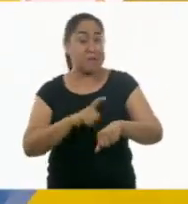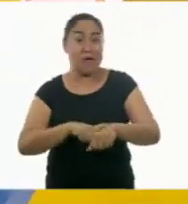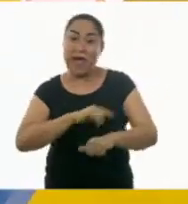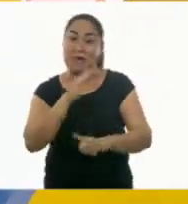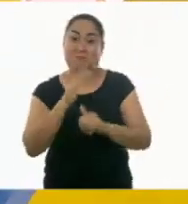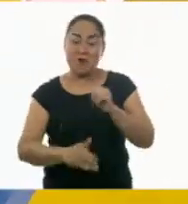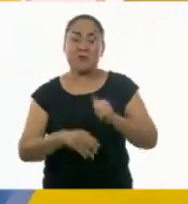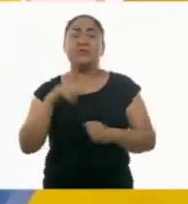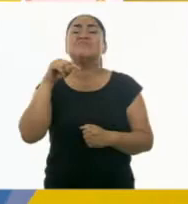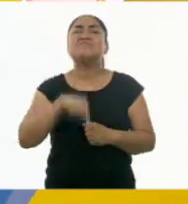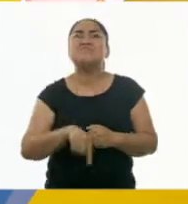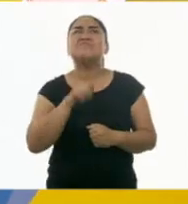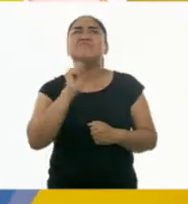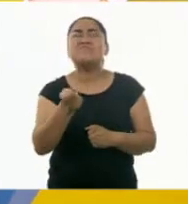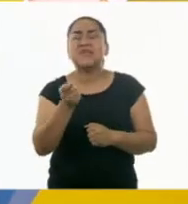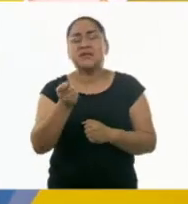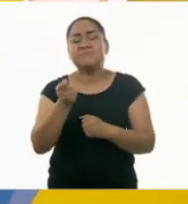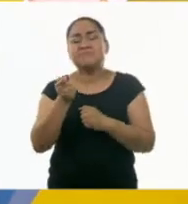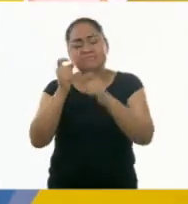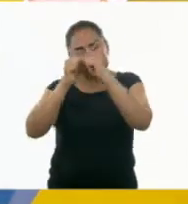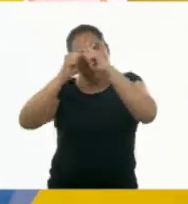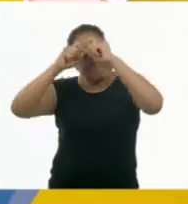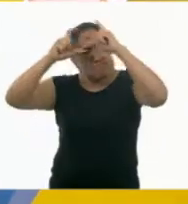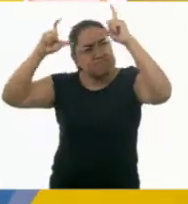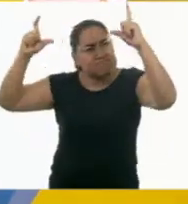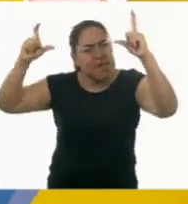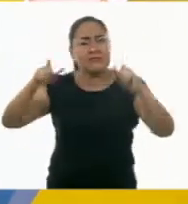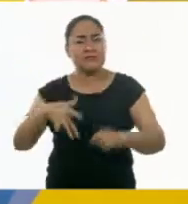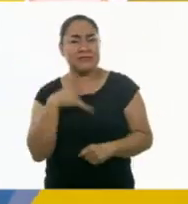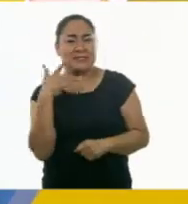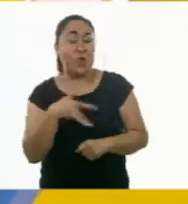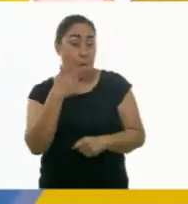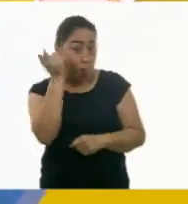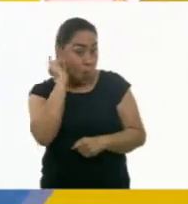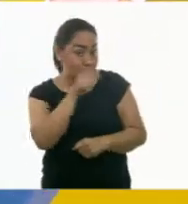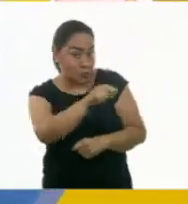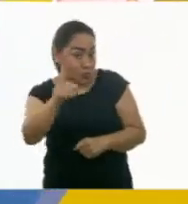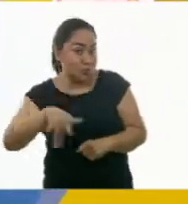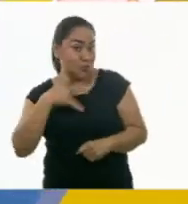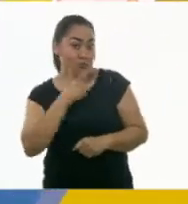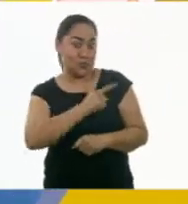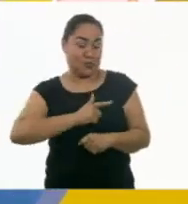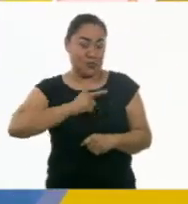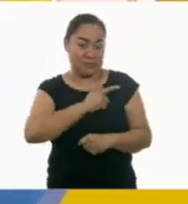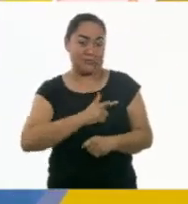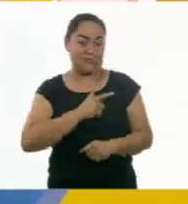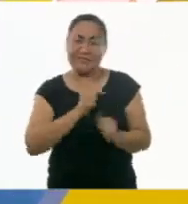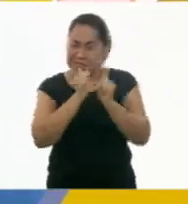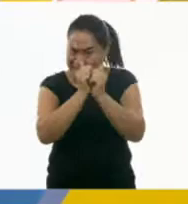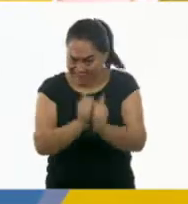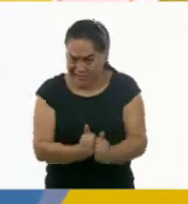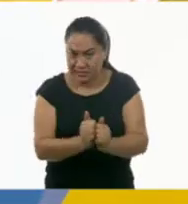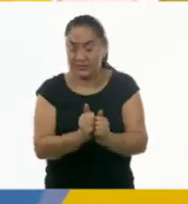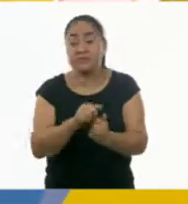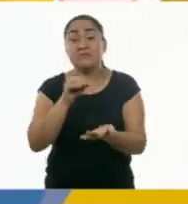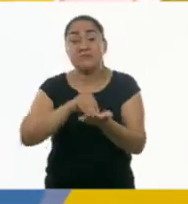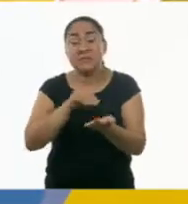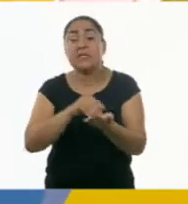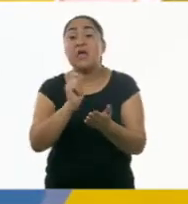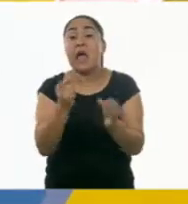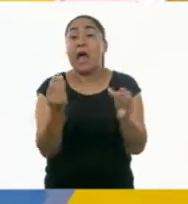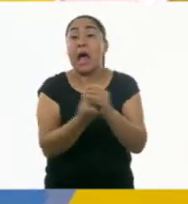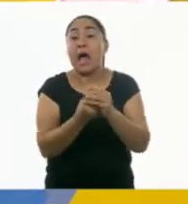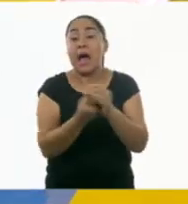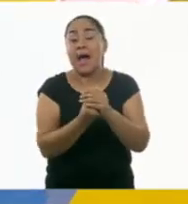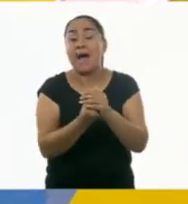tiempo. Esto fue Imagino y Siento. Esperamos si lo hayan disfrutado tanto como nosotros. No se muevan de esos lugares porque continuamos con la